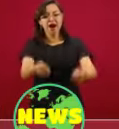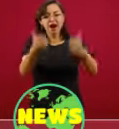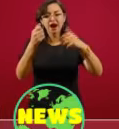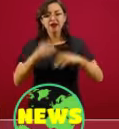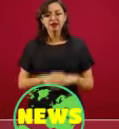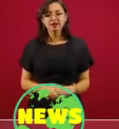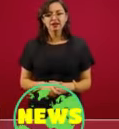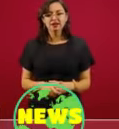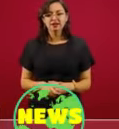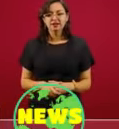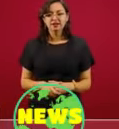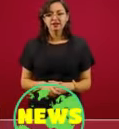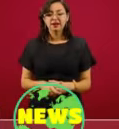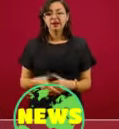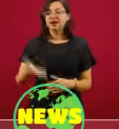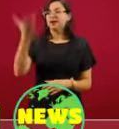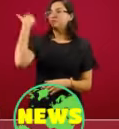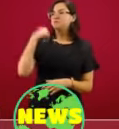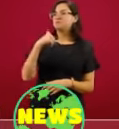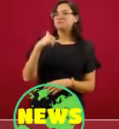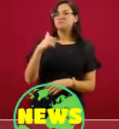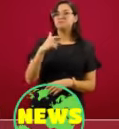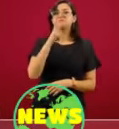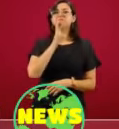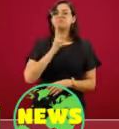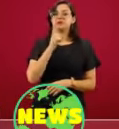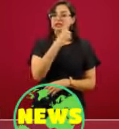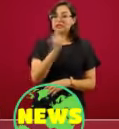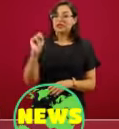se vendía a $100,